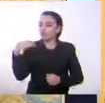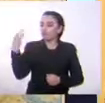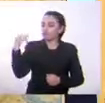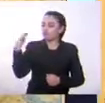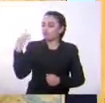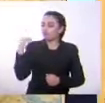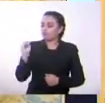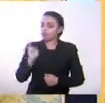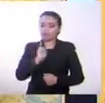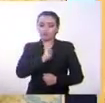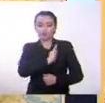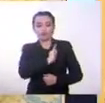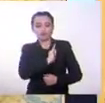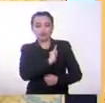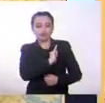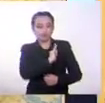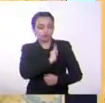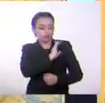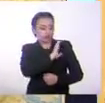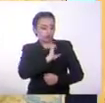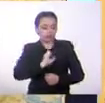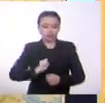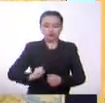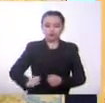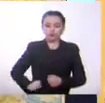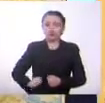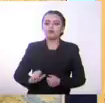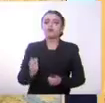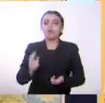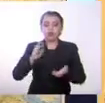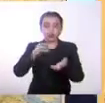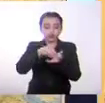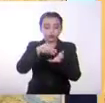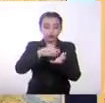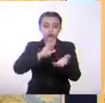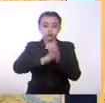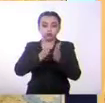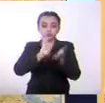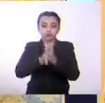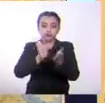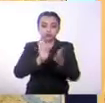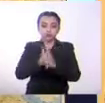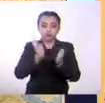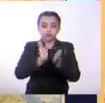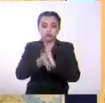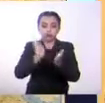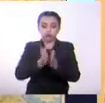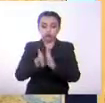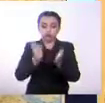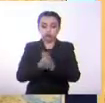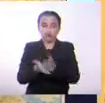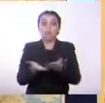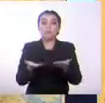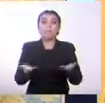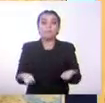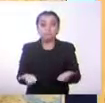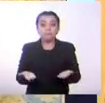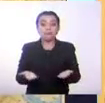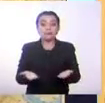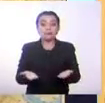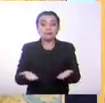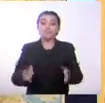los salvadoreños se identifican, son las pupusas. Sin embargo, la forma de comer las pupusas es